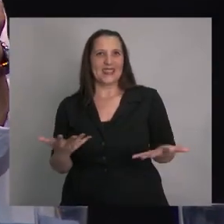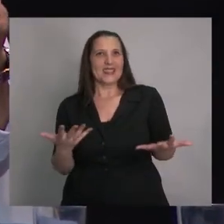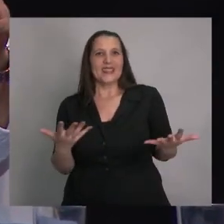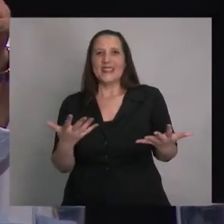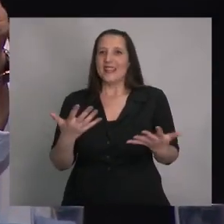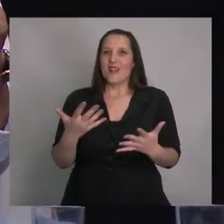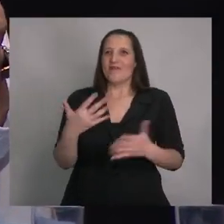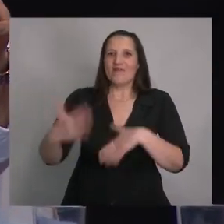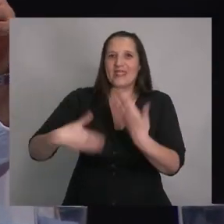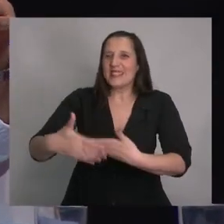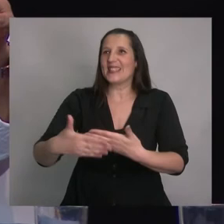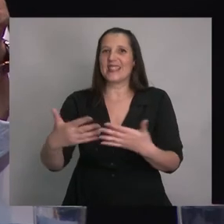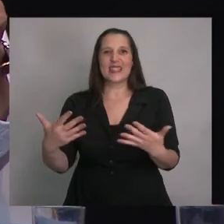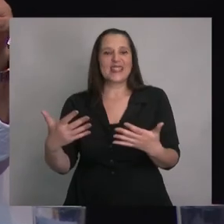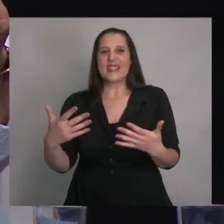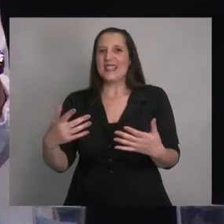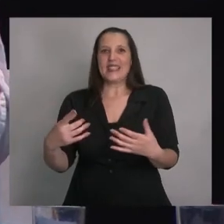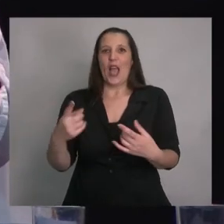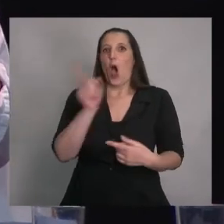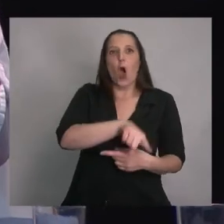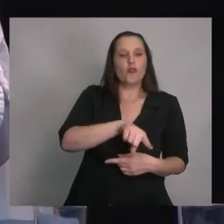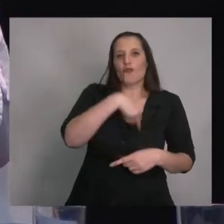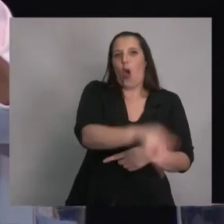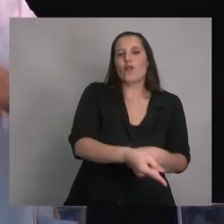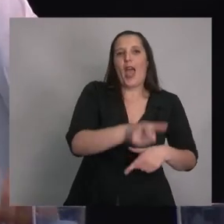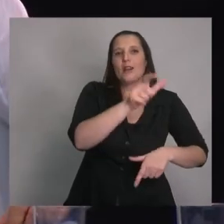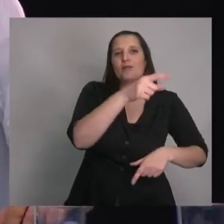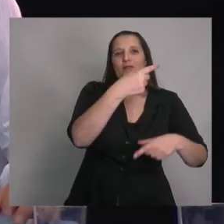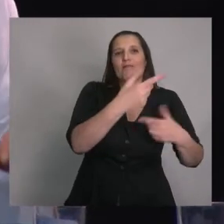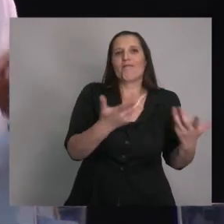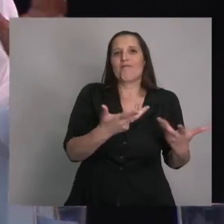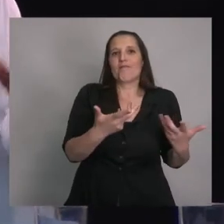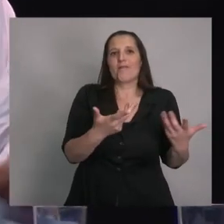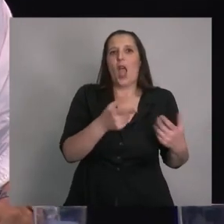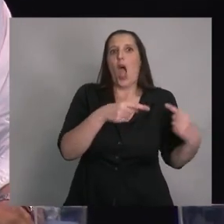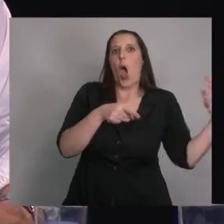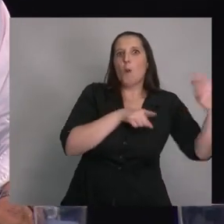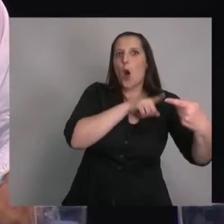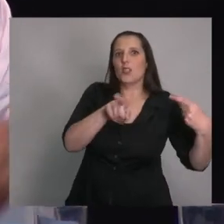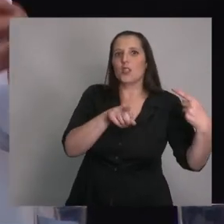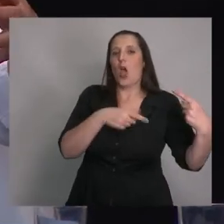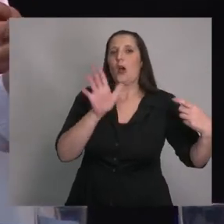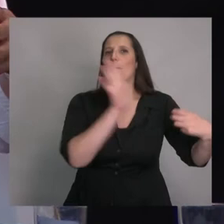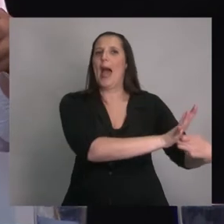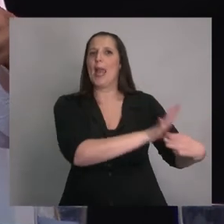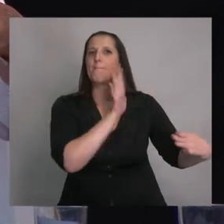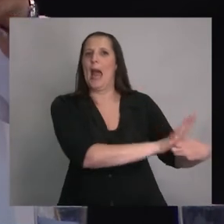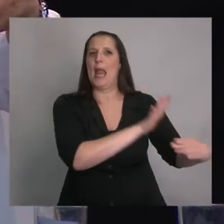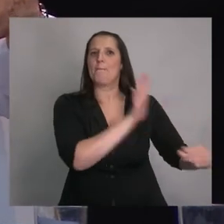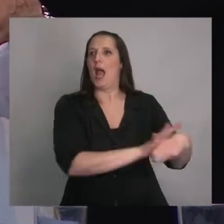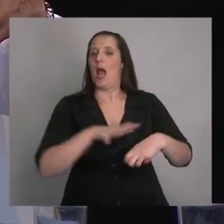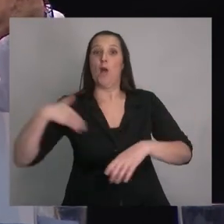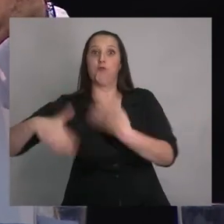que no ha impedido cualquier tipo de de oposición la oposición